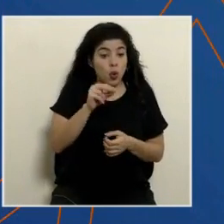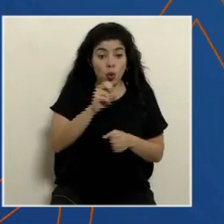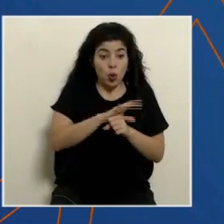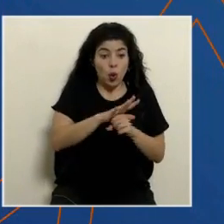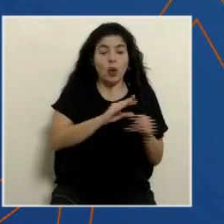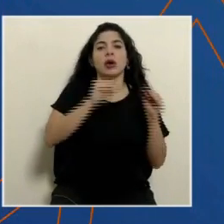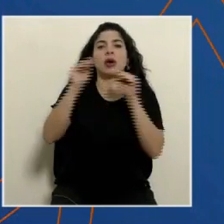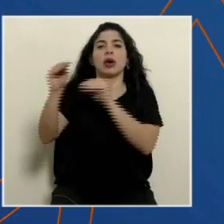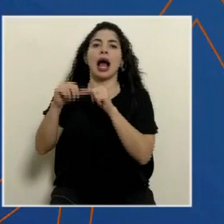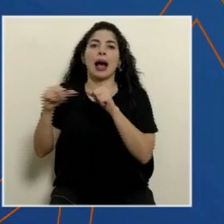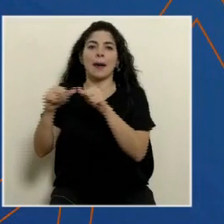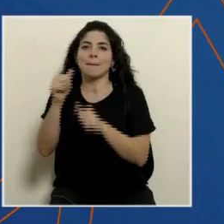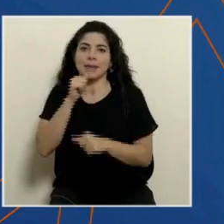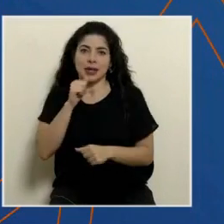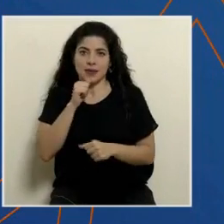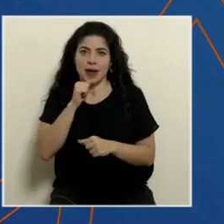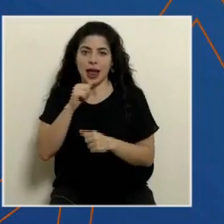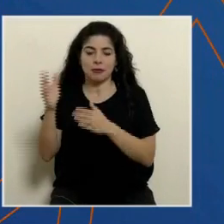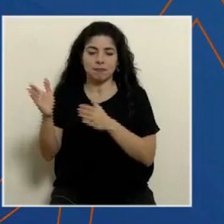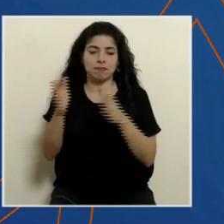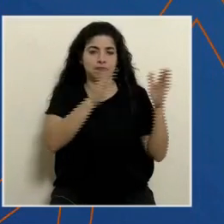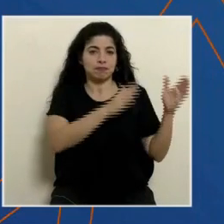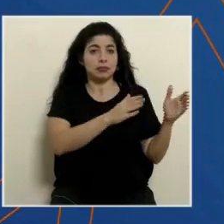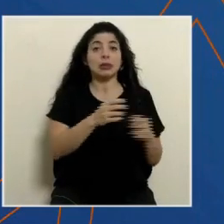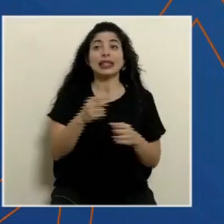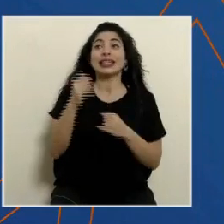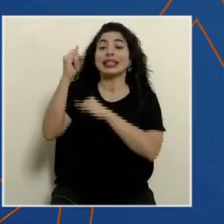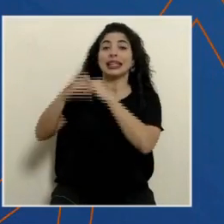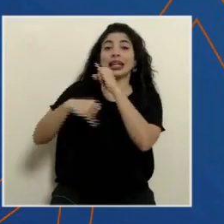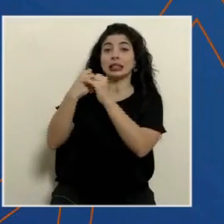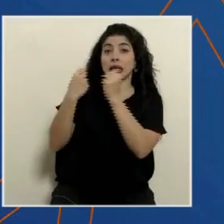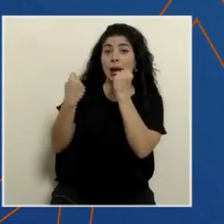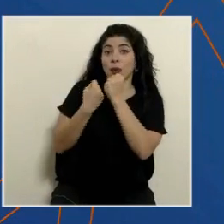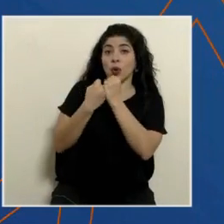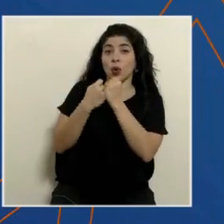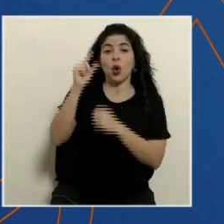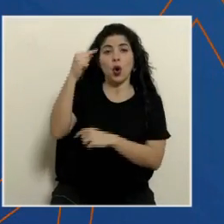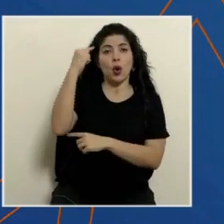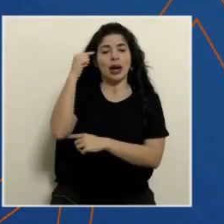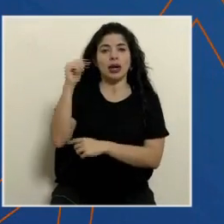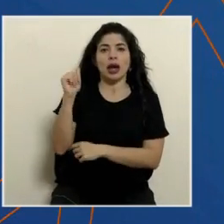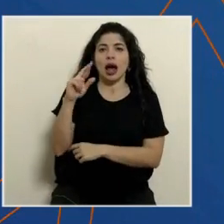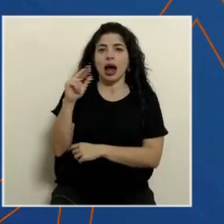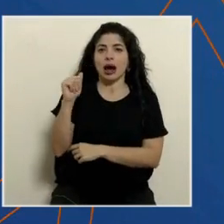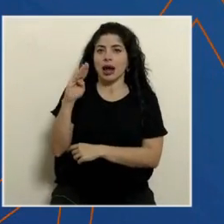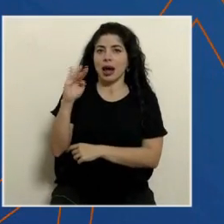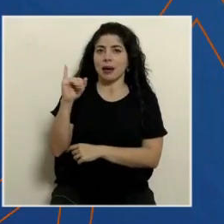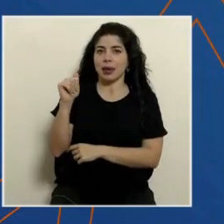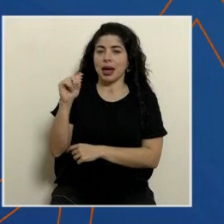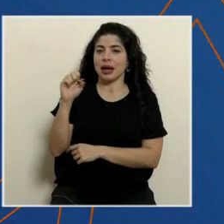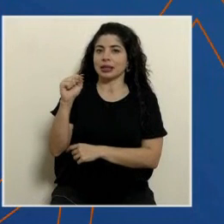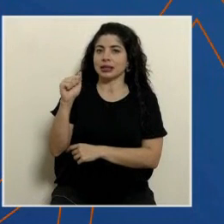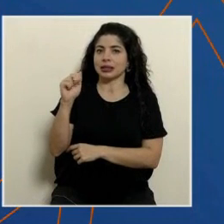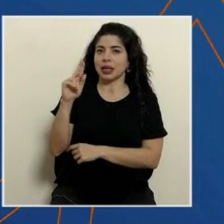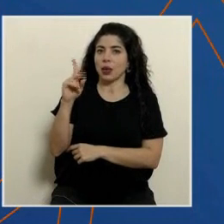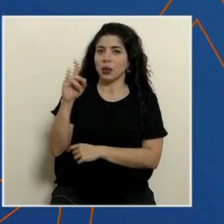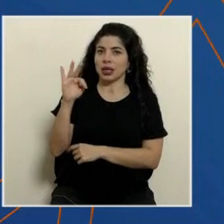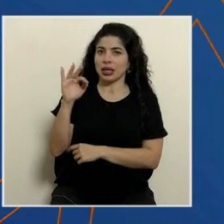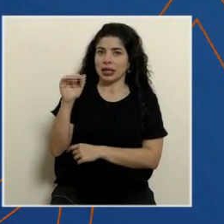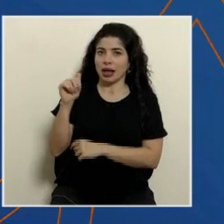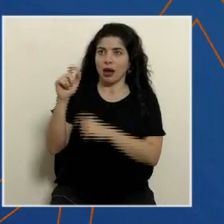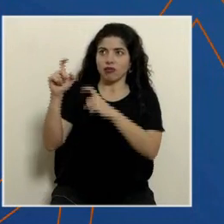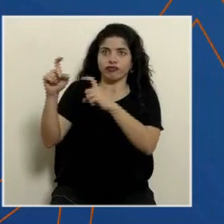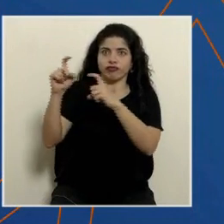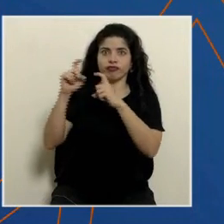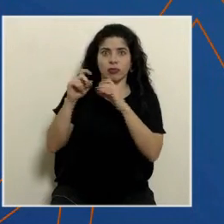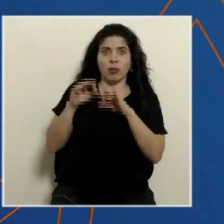atención. En el apoyo internacional, el gobierno de Arabia Saudita ha hecho llegar una donación importante de más